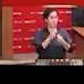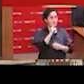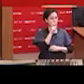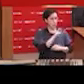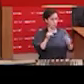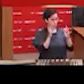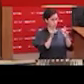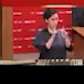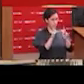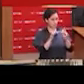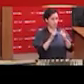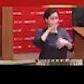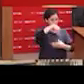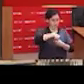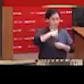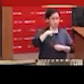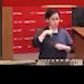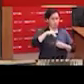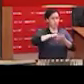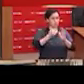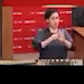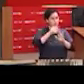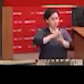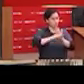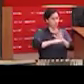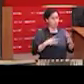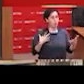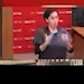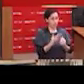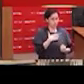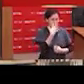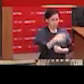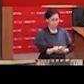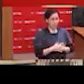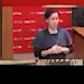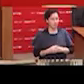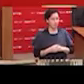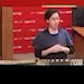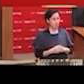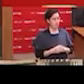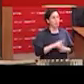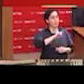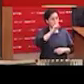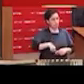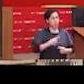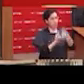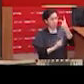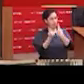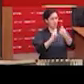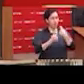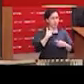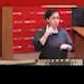en el proyecto juntos somos capaces y a la vez estoy dando charlas en